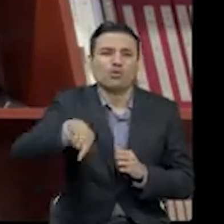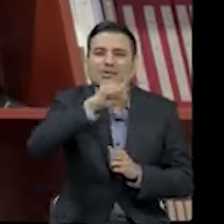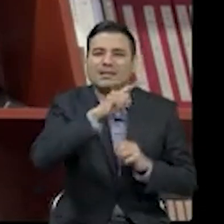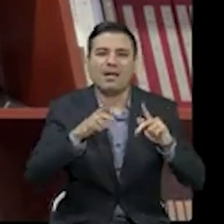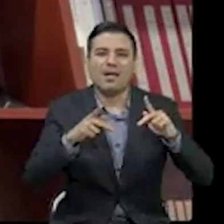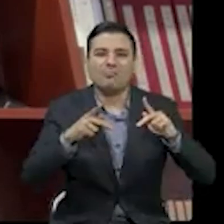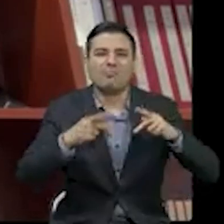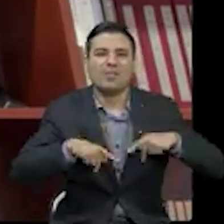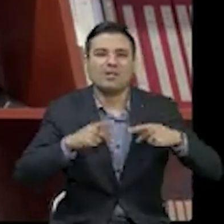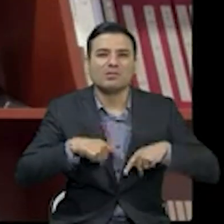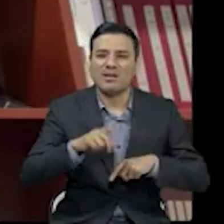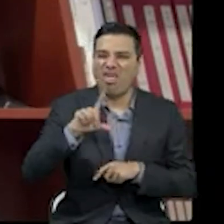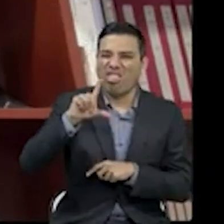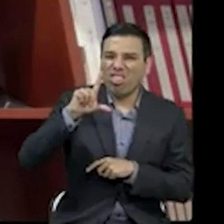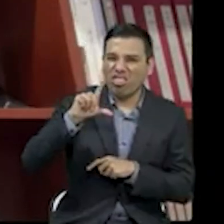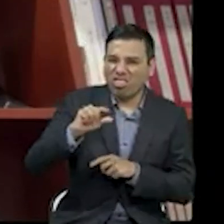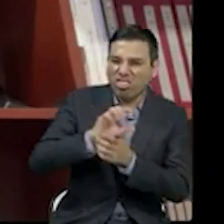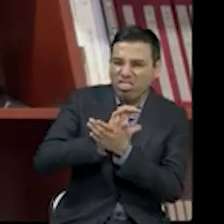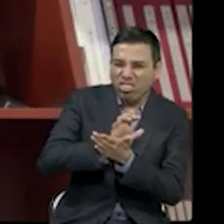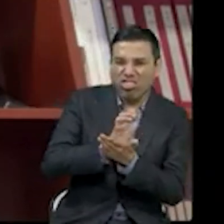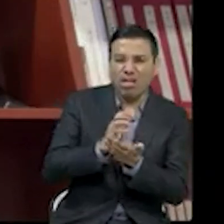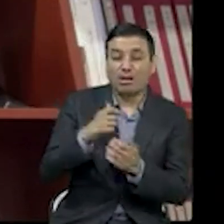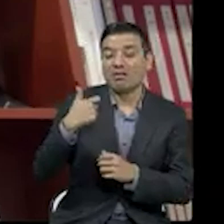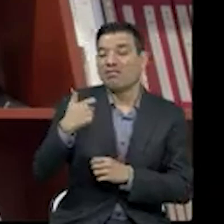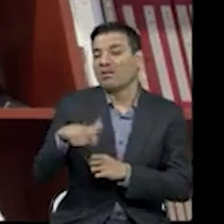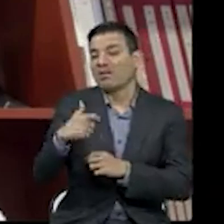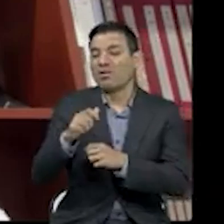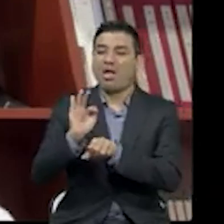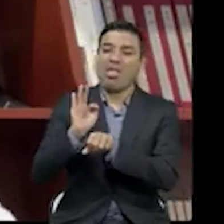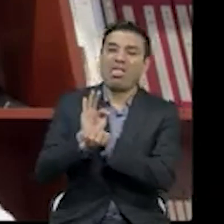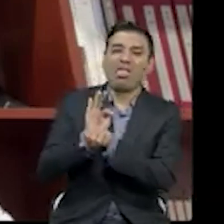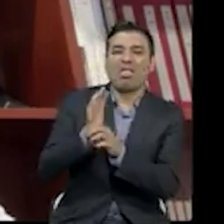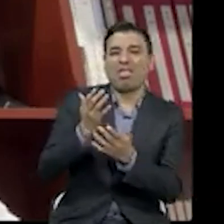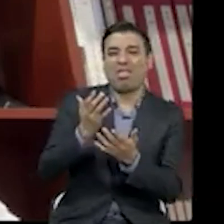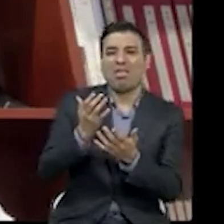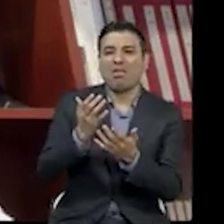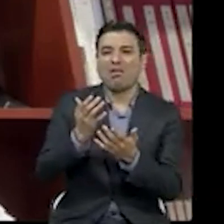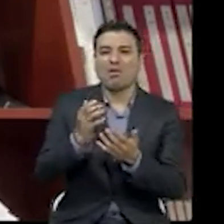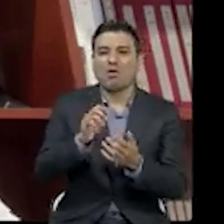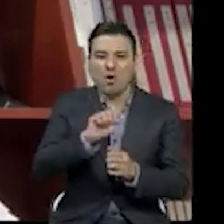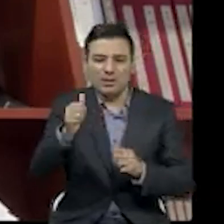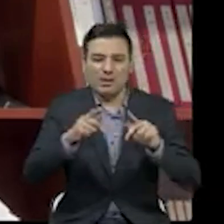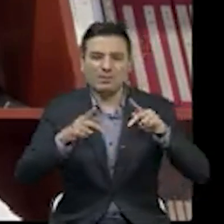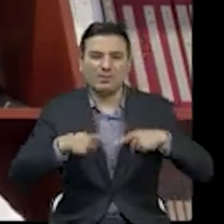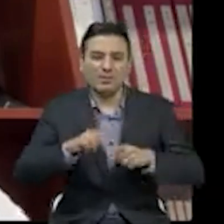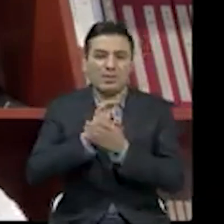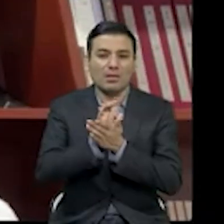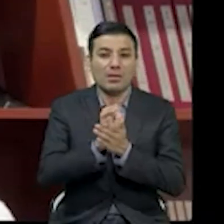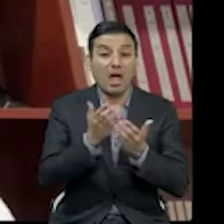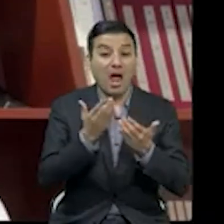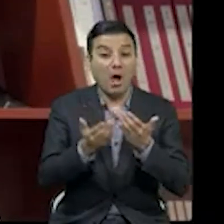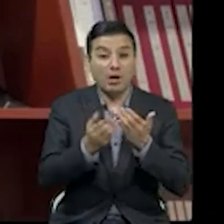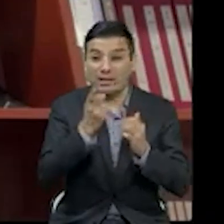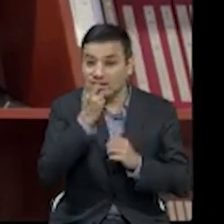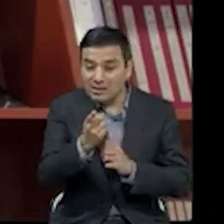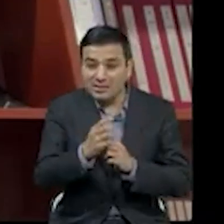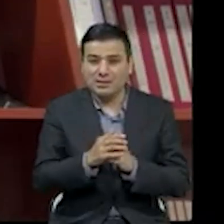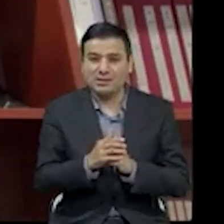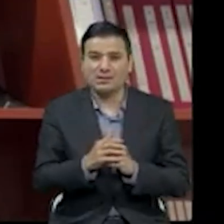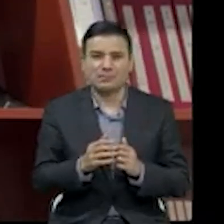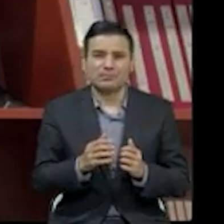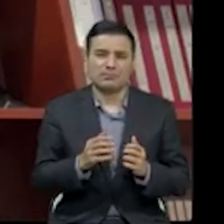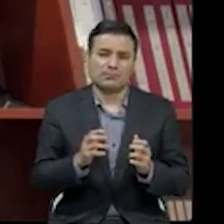una visión, insisto, racista y clasista. Y entonces plantean ahora los títulos nobiliarios no existen, ahora son los